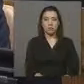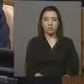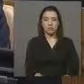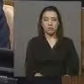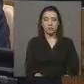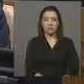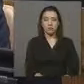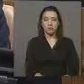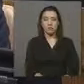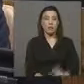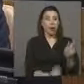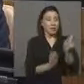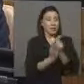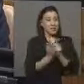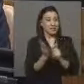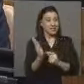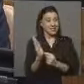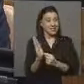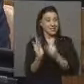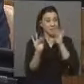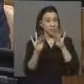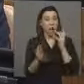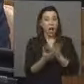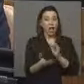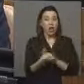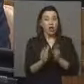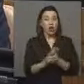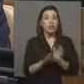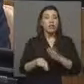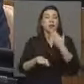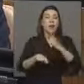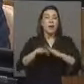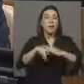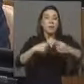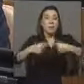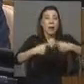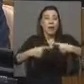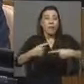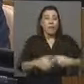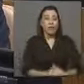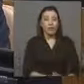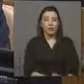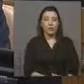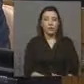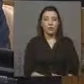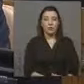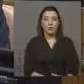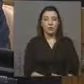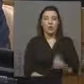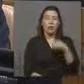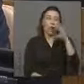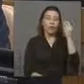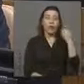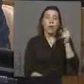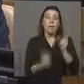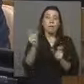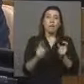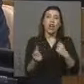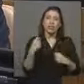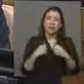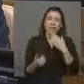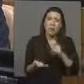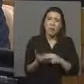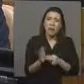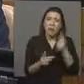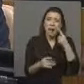Aquí los autores señalan, no es cierto, que ha habido colusión hasta con el confort, presidente. Se me olvidaba. O sea, la gente sufre efecto